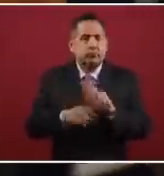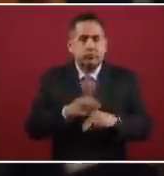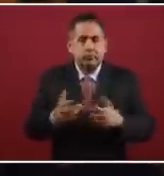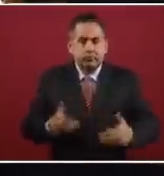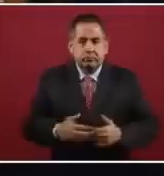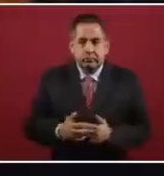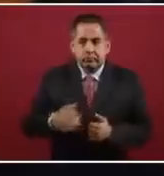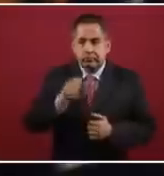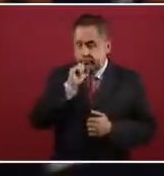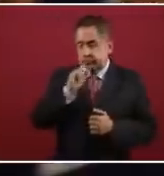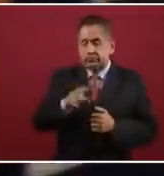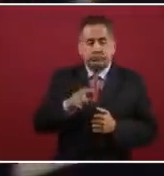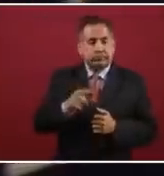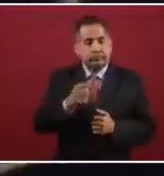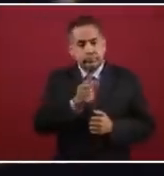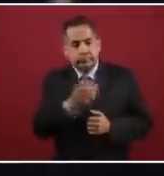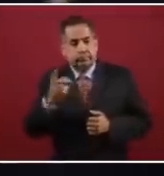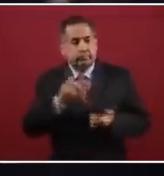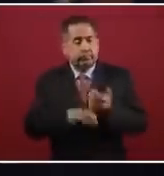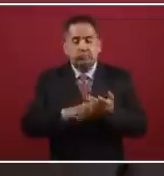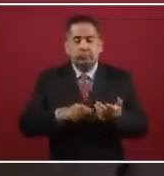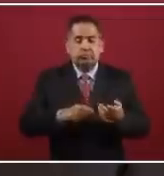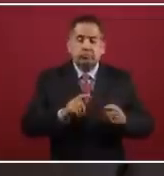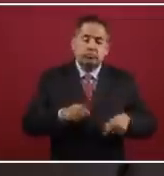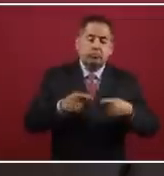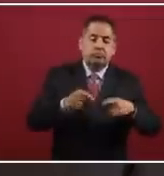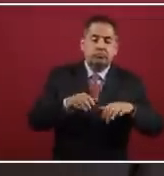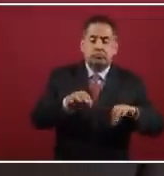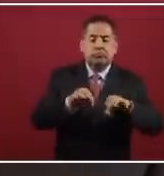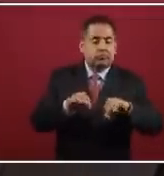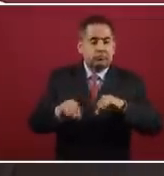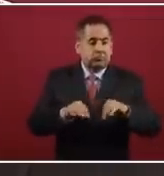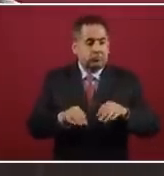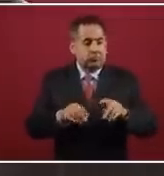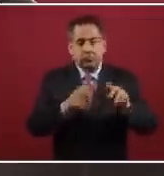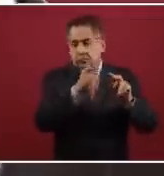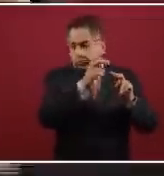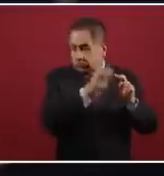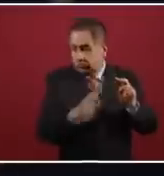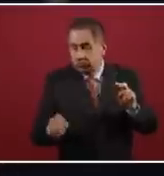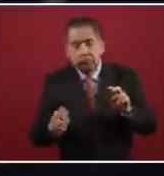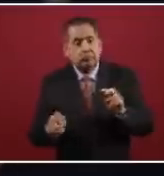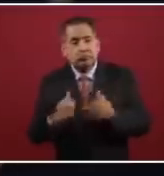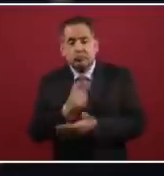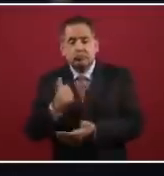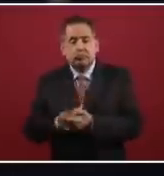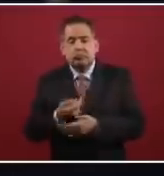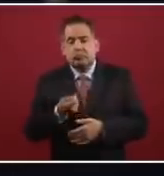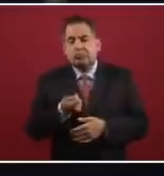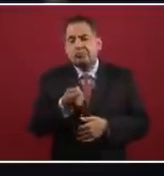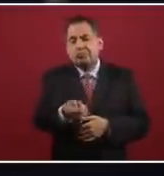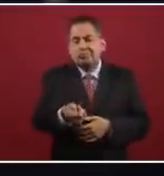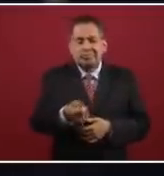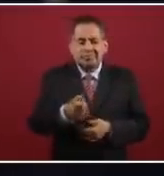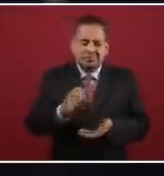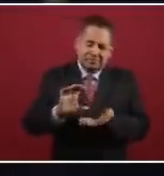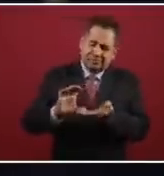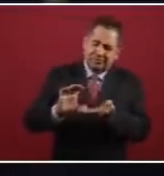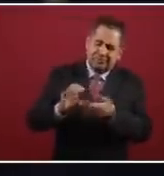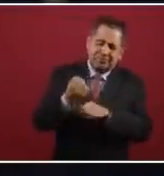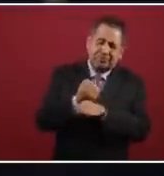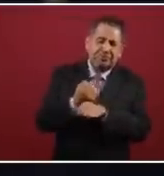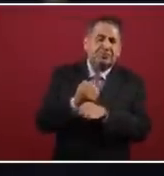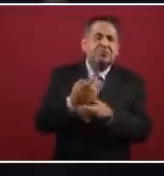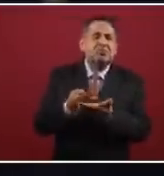también muchas veces los contratan ya cuando bajan a las ciudades y les pagan con una maruchan y una